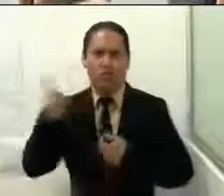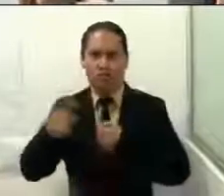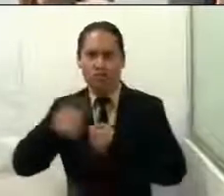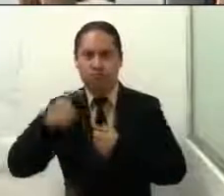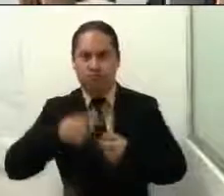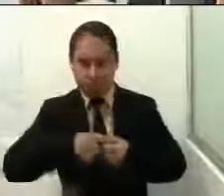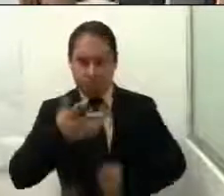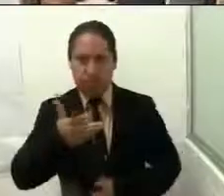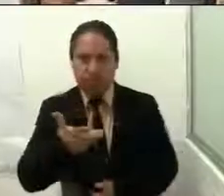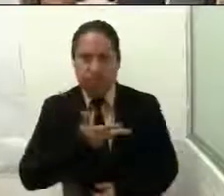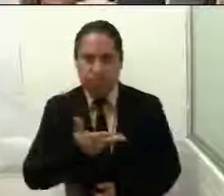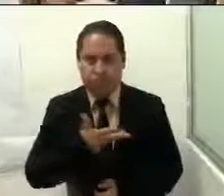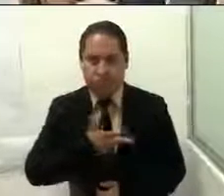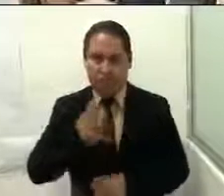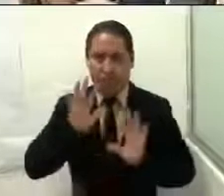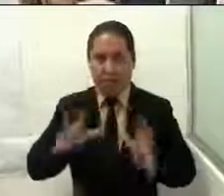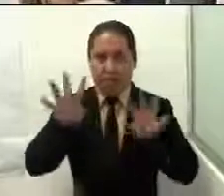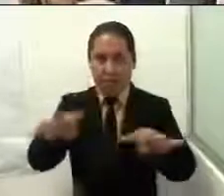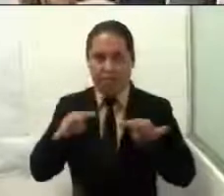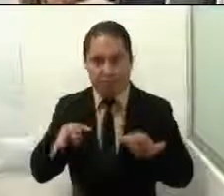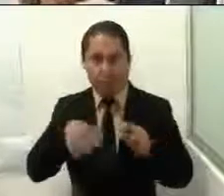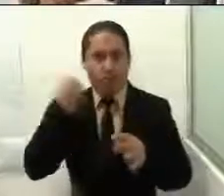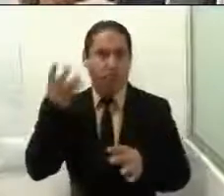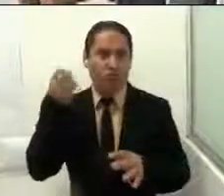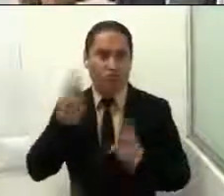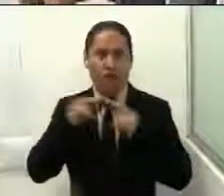procedemos a celebrar la presente reunión